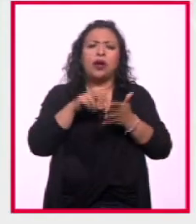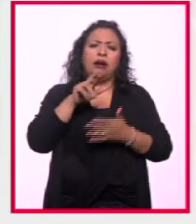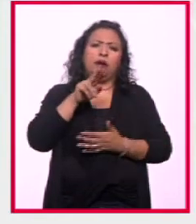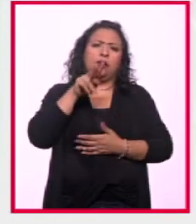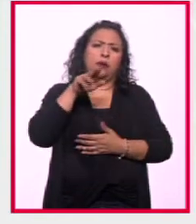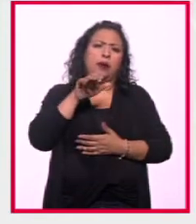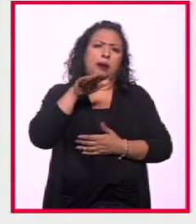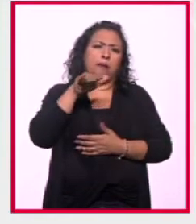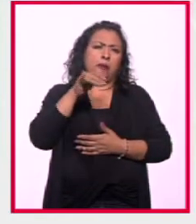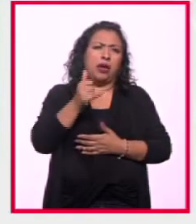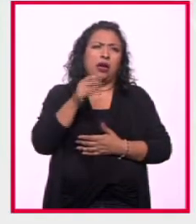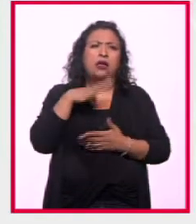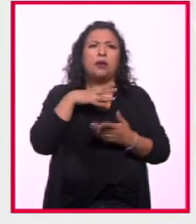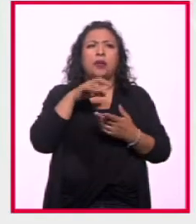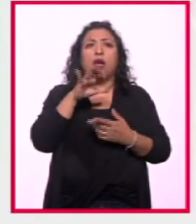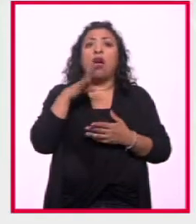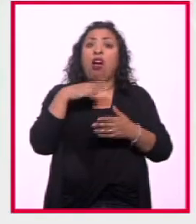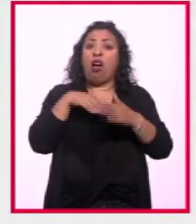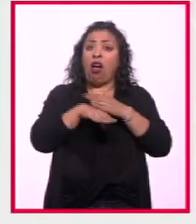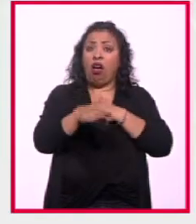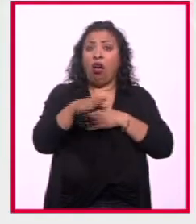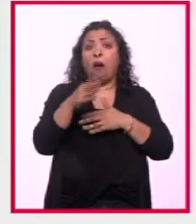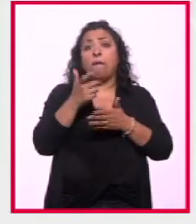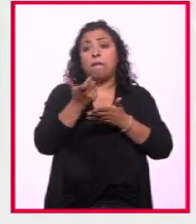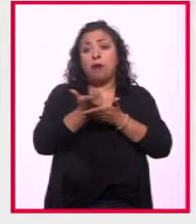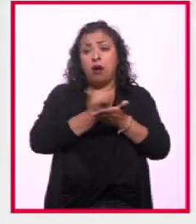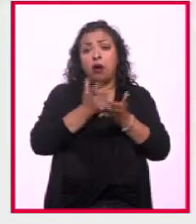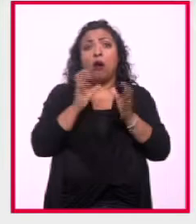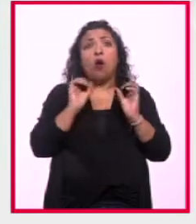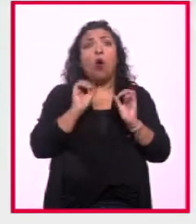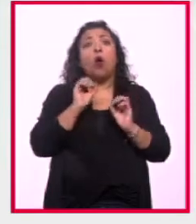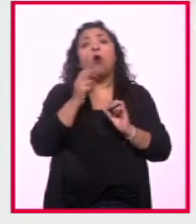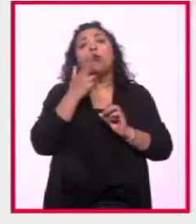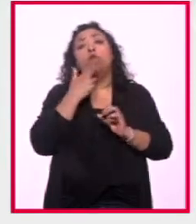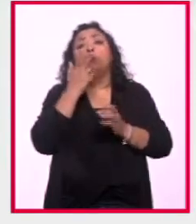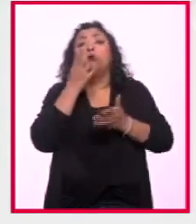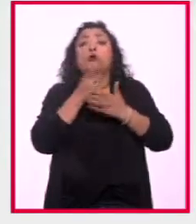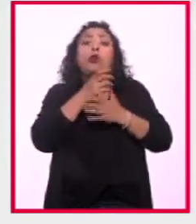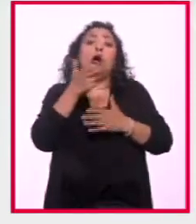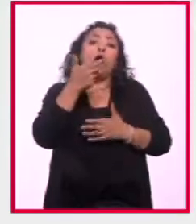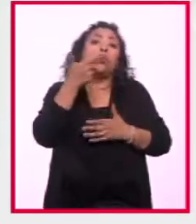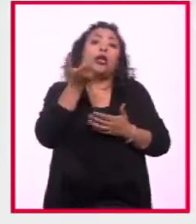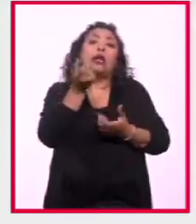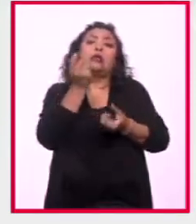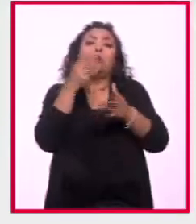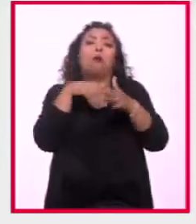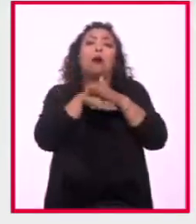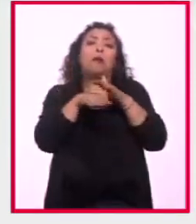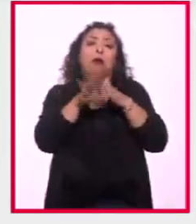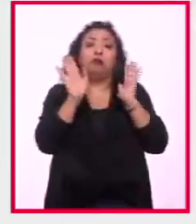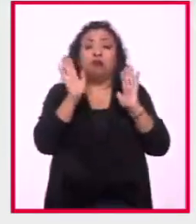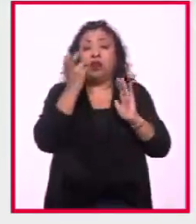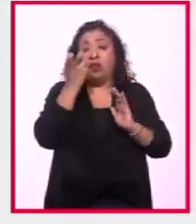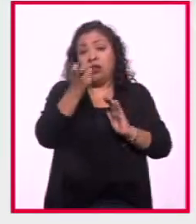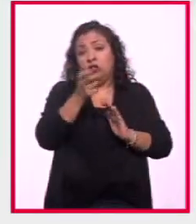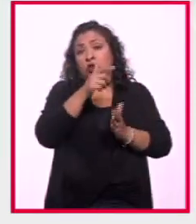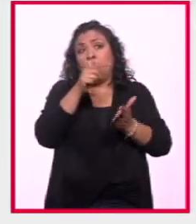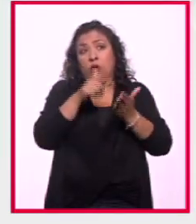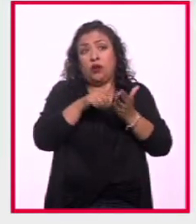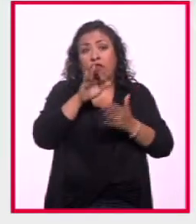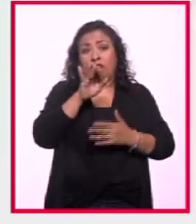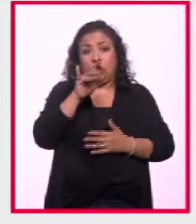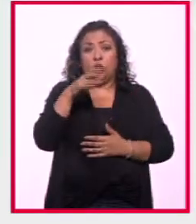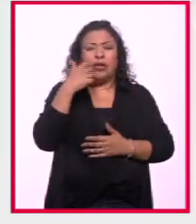algunas como akumal se cobraba el acceso o se restringe a su uso exclusivo a huéspedes de ciertos hoteles por lo menos en su sede de speak to